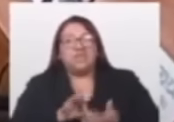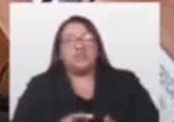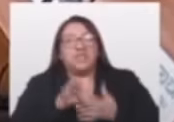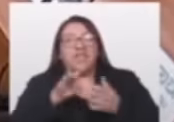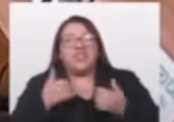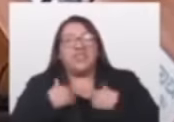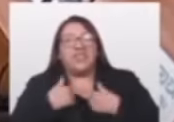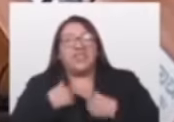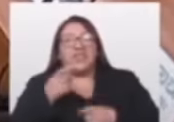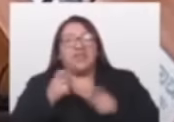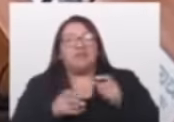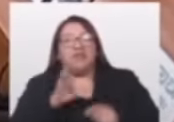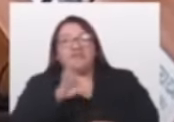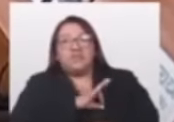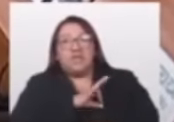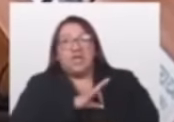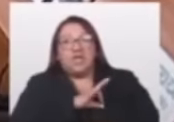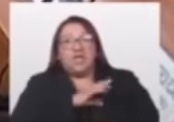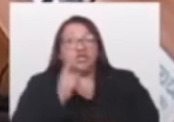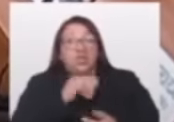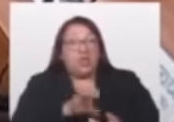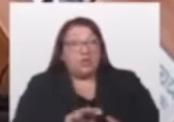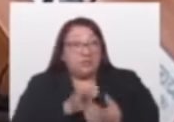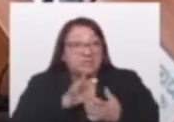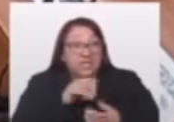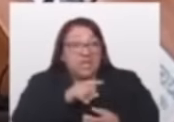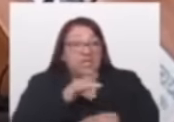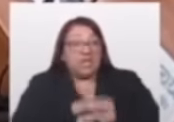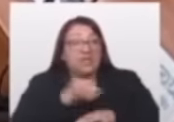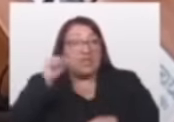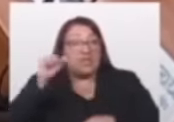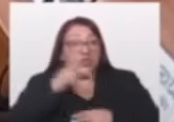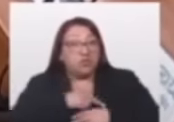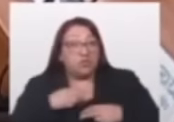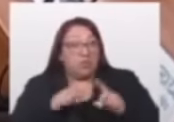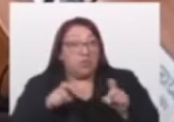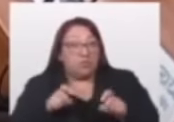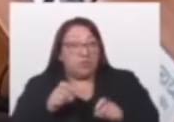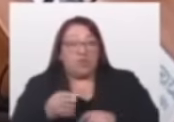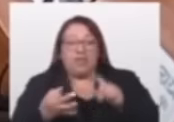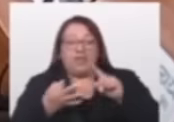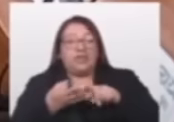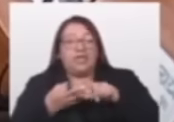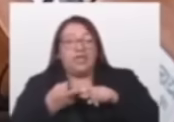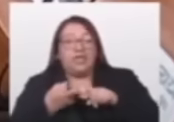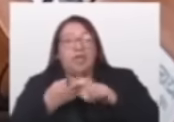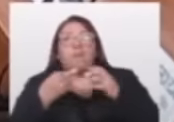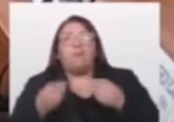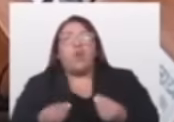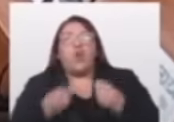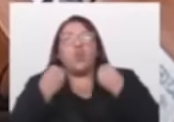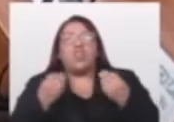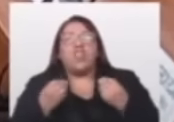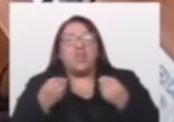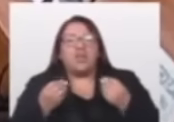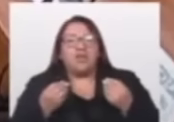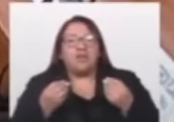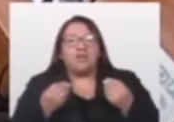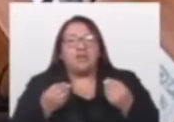tienen esos fiscales? ¿Son especialistas en derechos humanos? Tres, ¿por qué han llevado